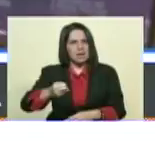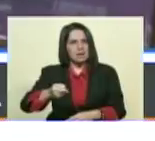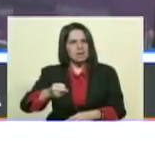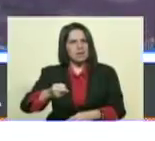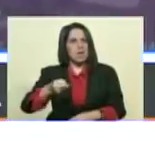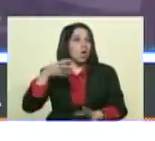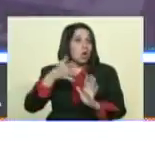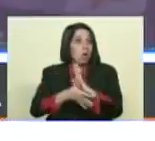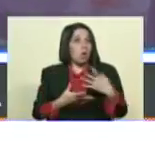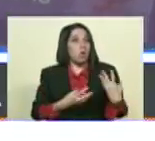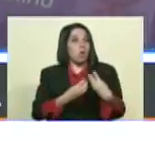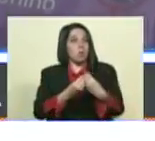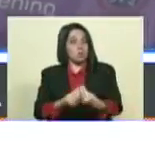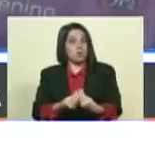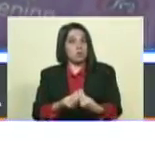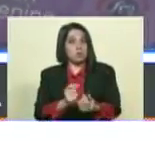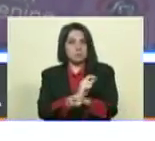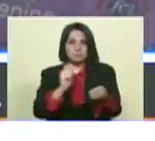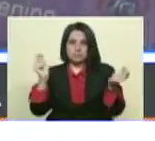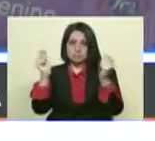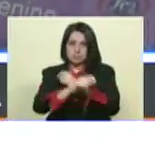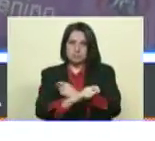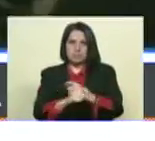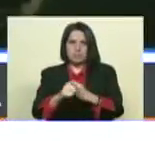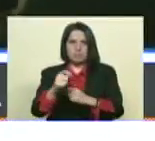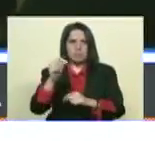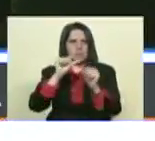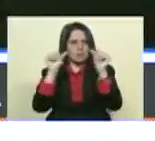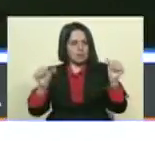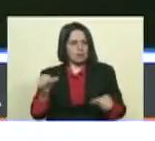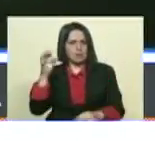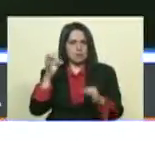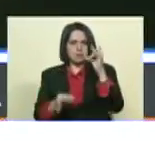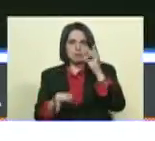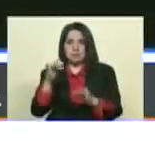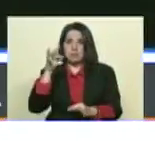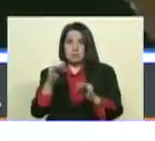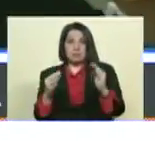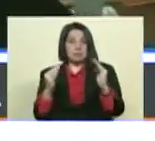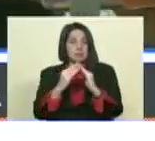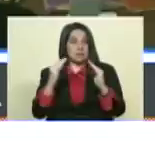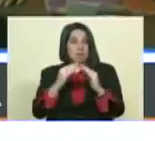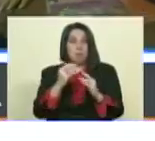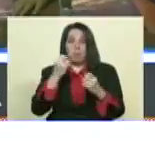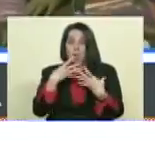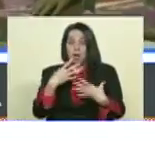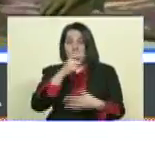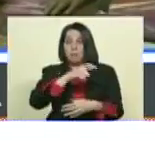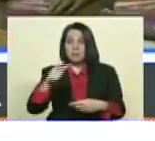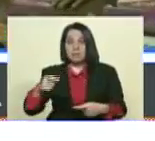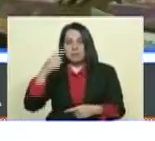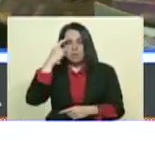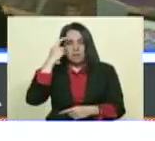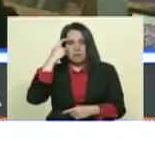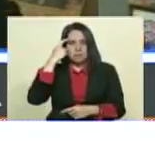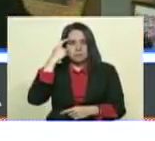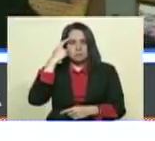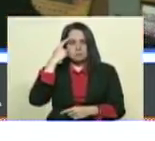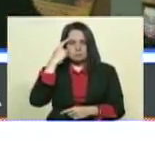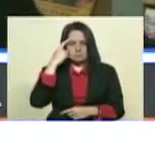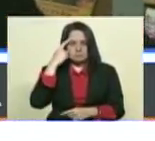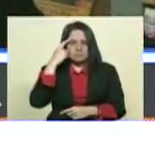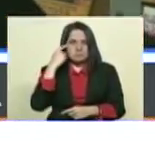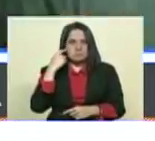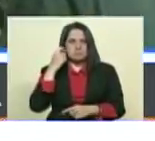contribuimos a transformar el sistema de justicia. Estas casas de justicia, presidente, es bueno que el pueblo venezolano lo sepa, son casas de